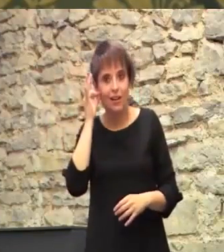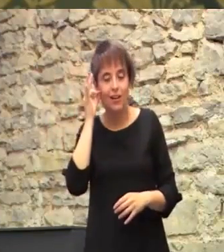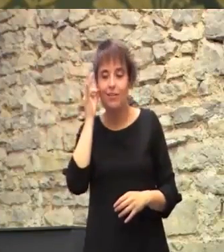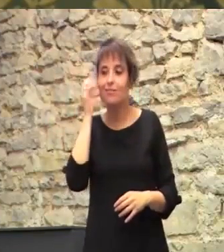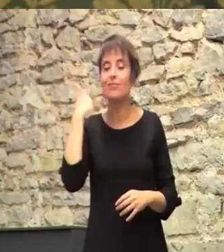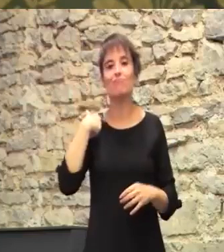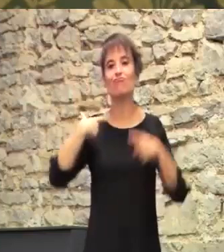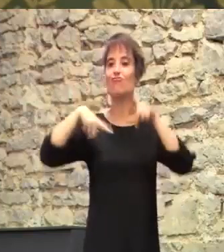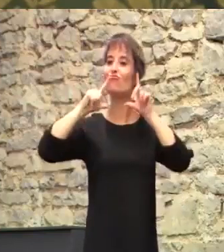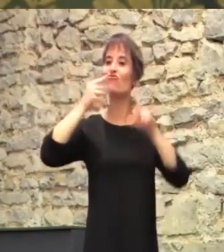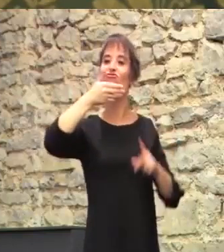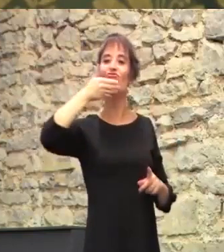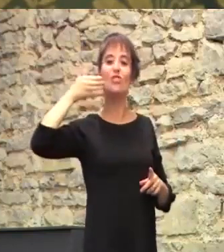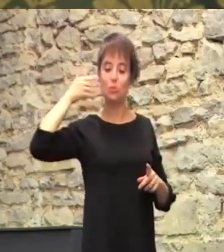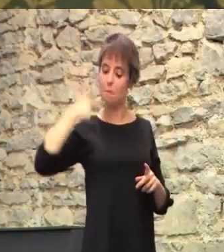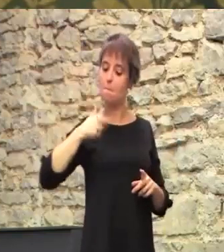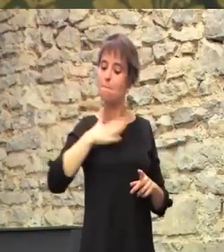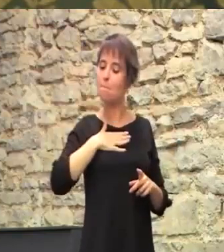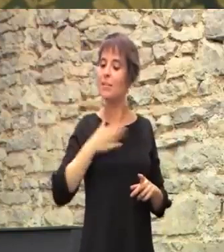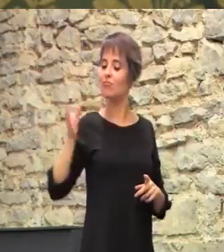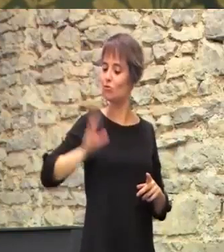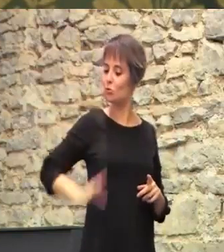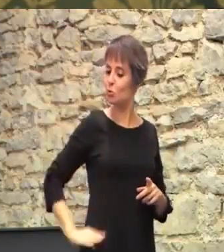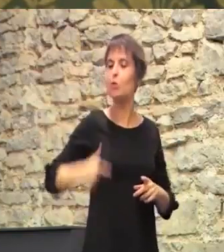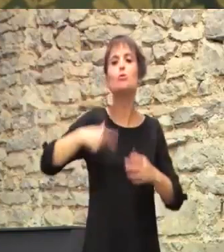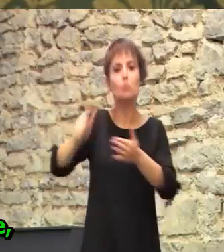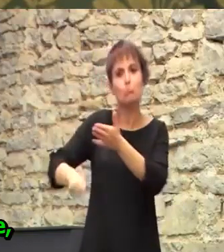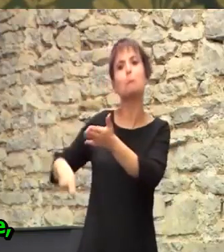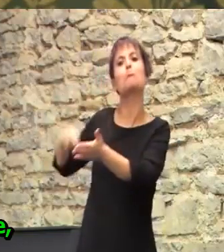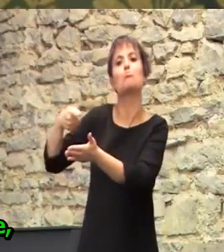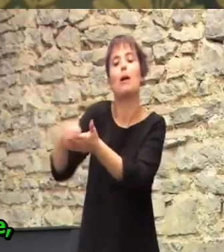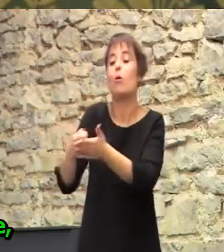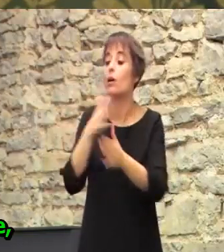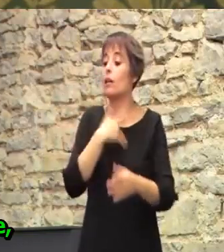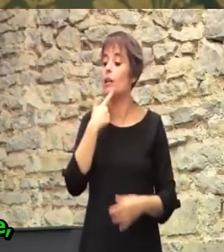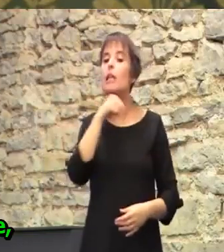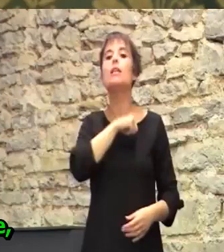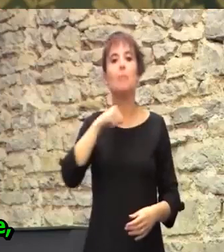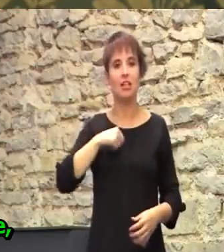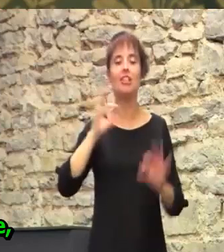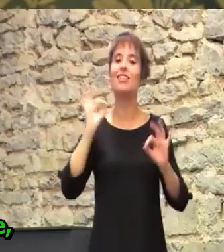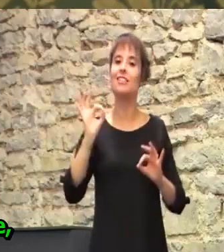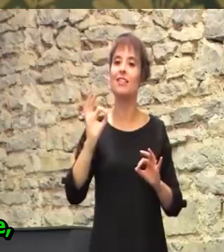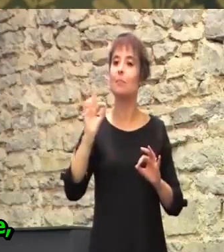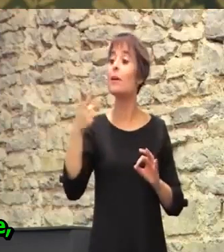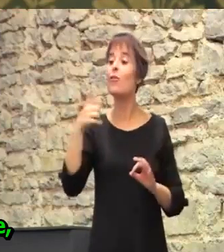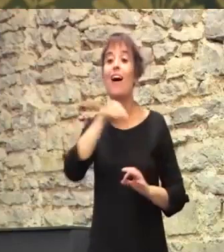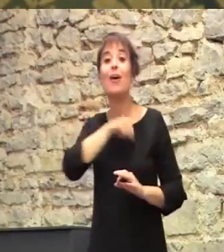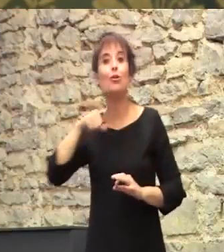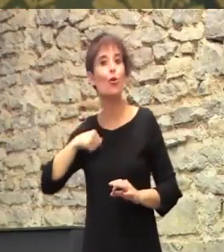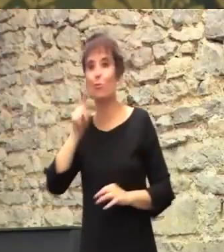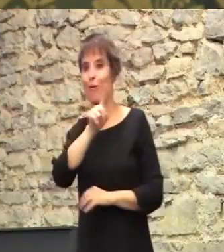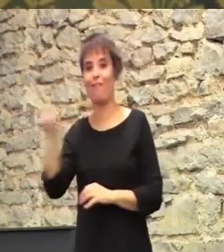además se enorgullecía de pagar con lo que consideraba el dinero ganado por ella misma o sea que era totalmente independiente perdía la autonomía